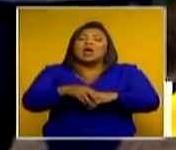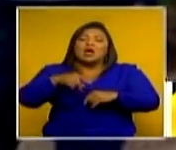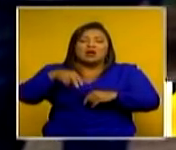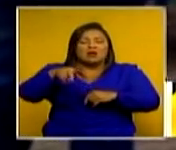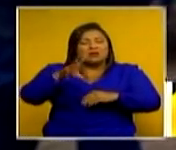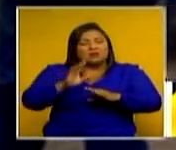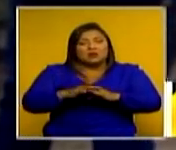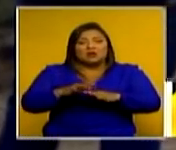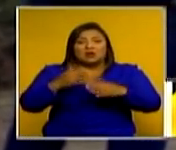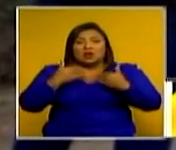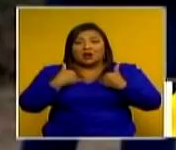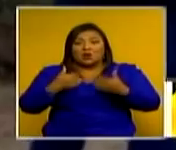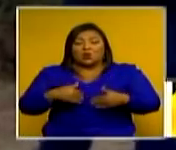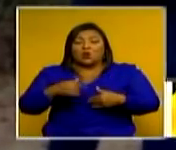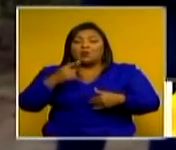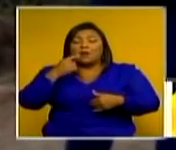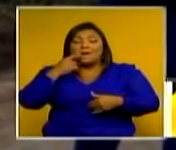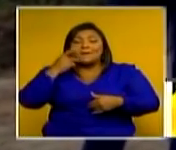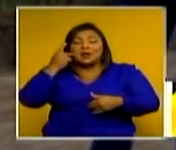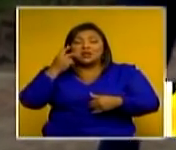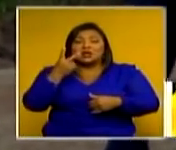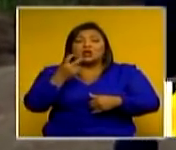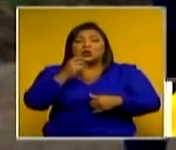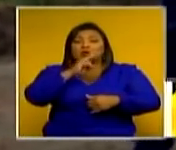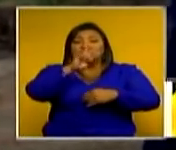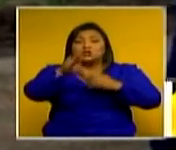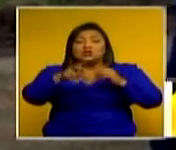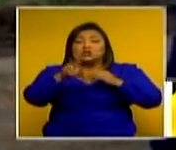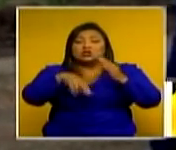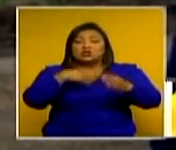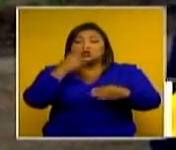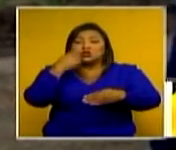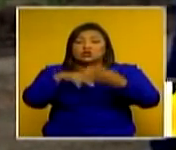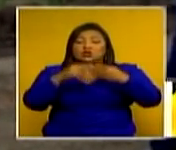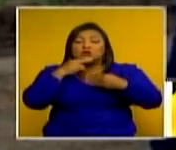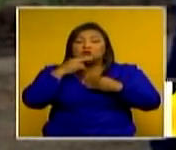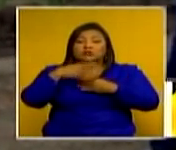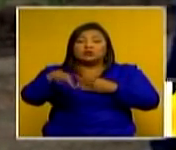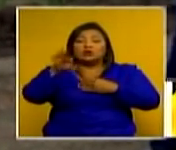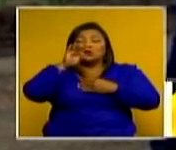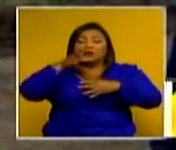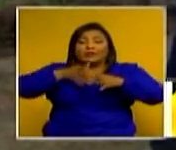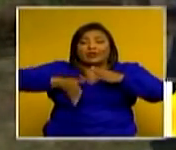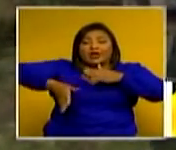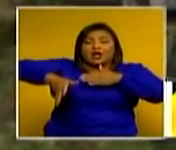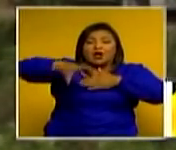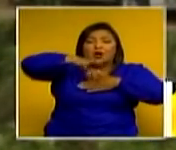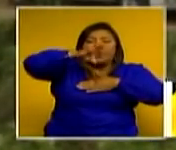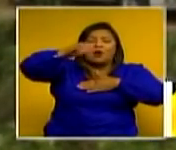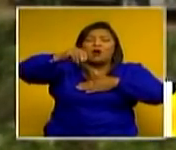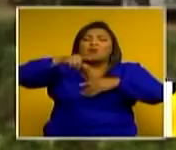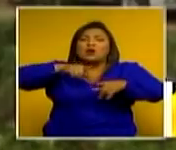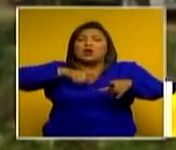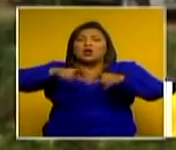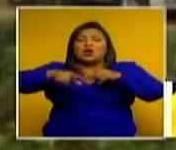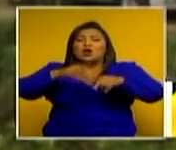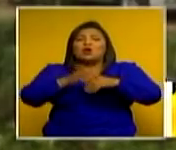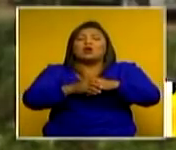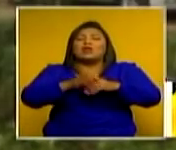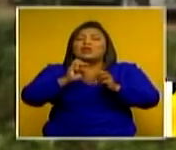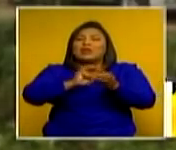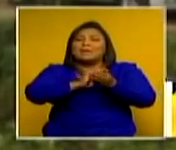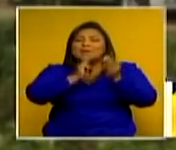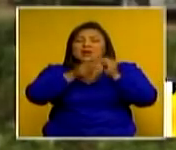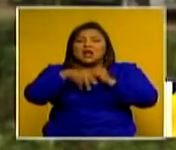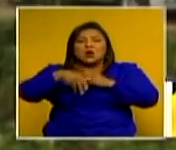el cuerpo de quien es padre de 12 hijos fue encontrado a un costado de la polvorienta calle del sector bellavista sur en milagro